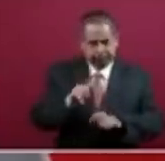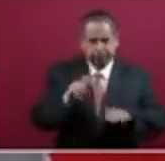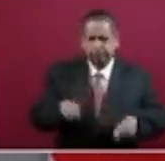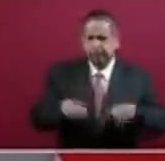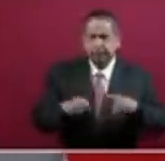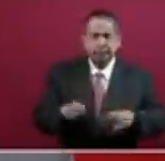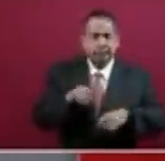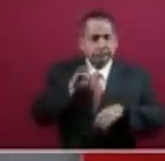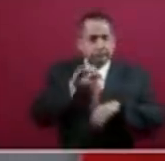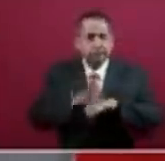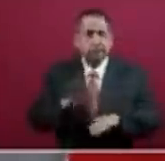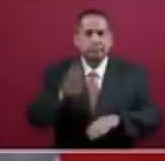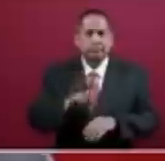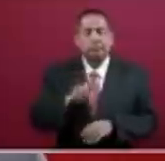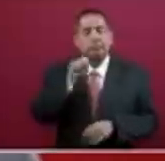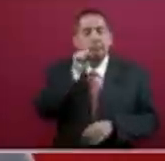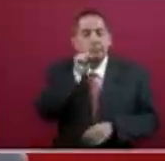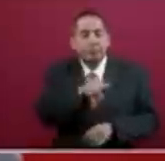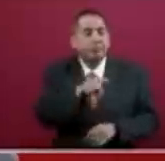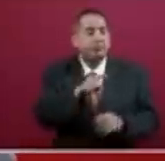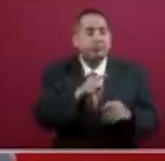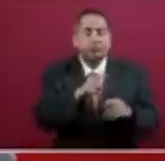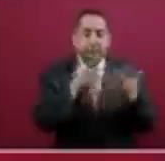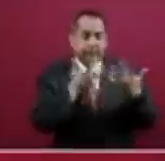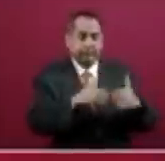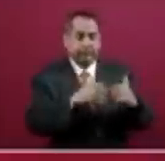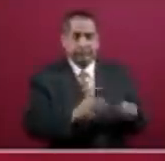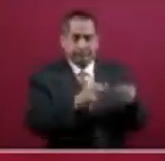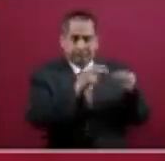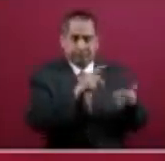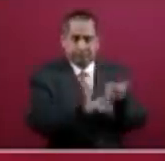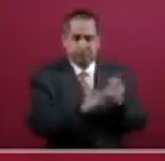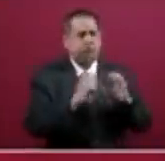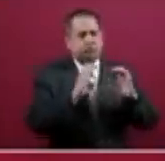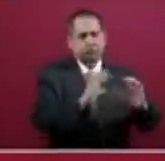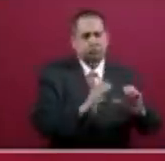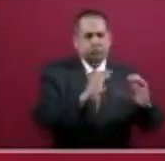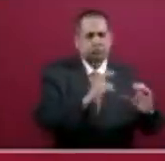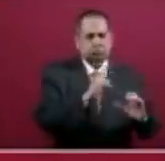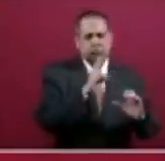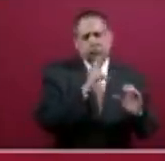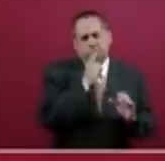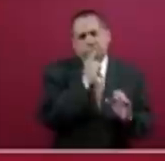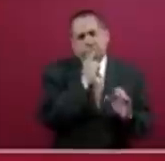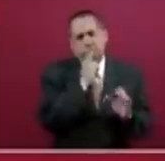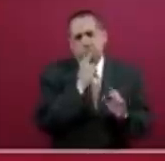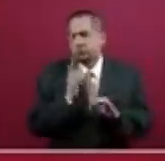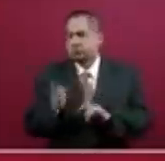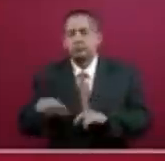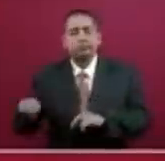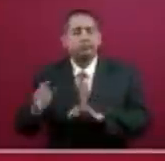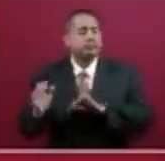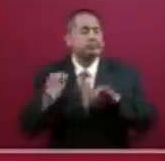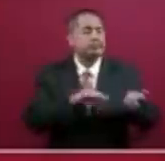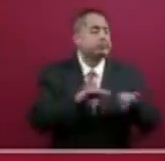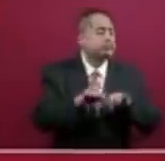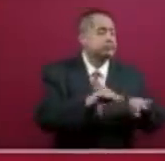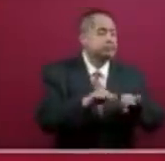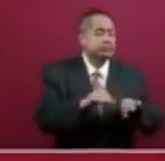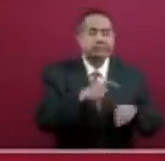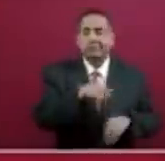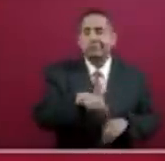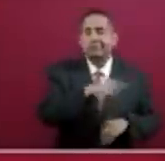cuide a la empresa, porque es la fuente de trabajo y no se